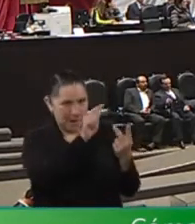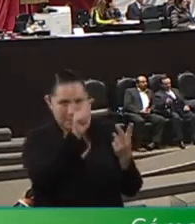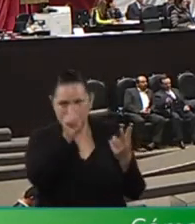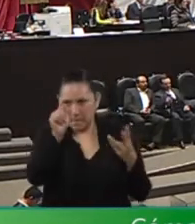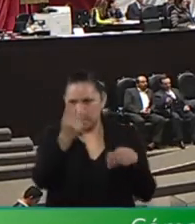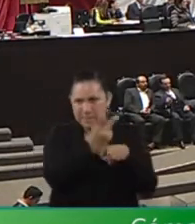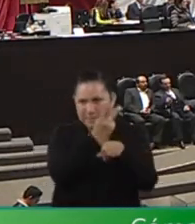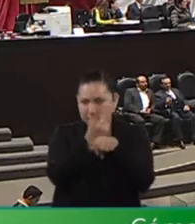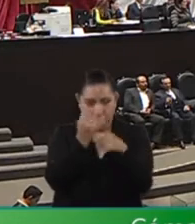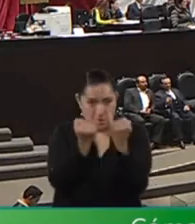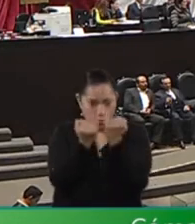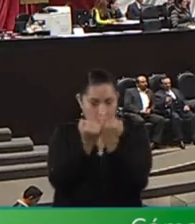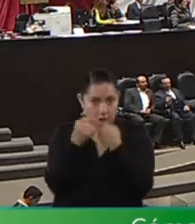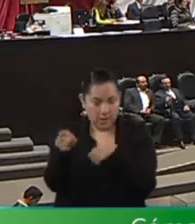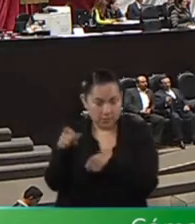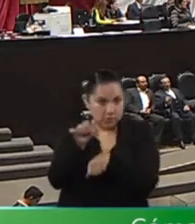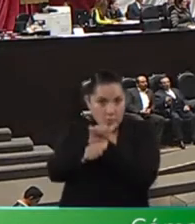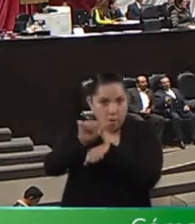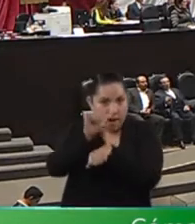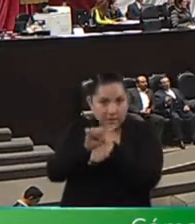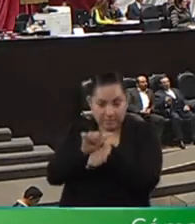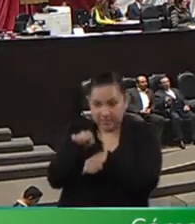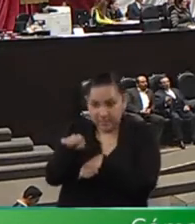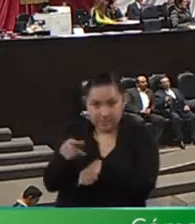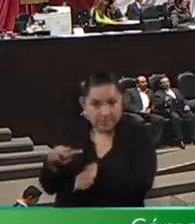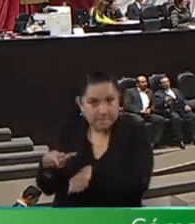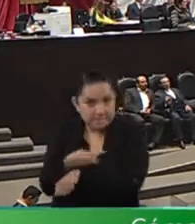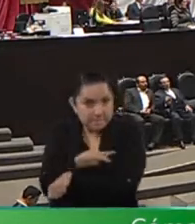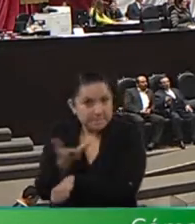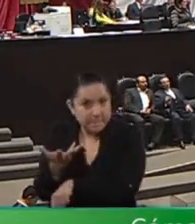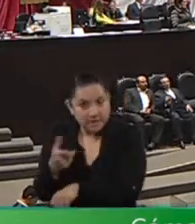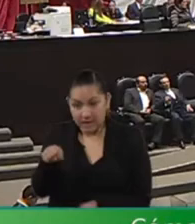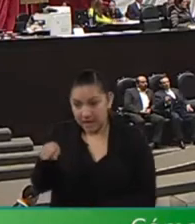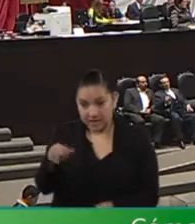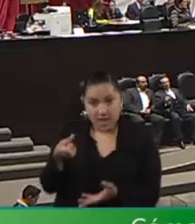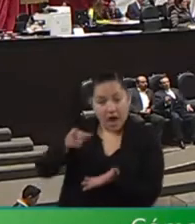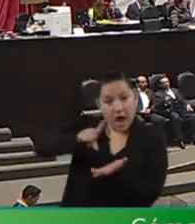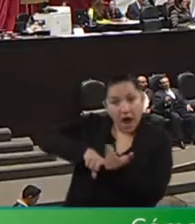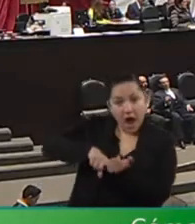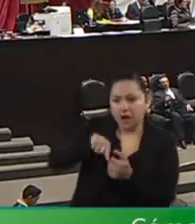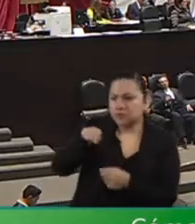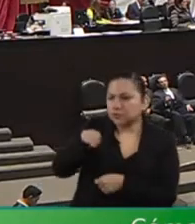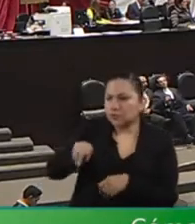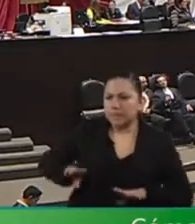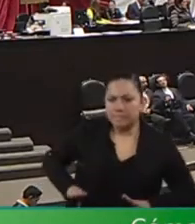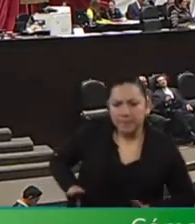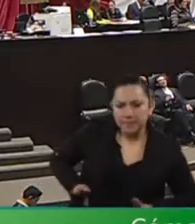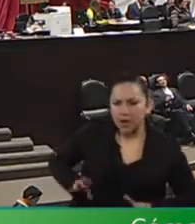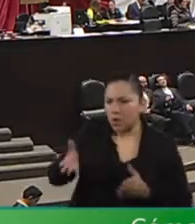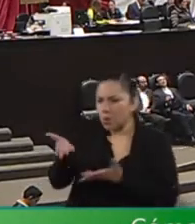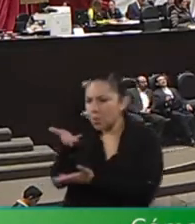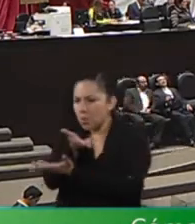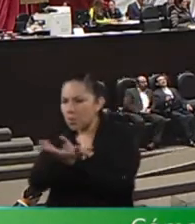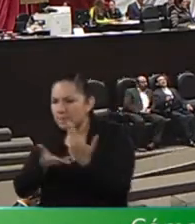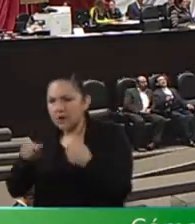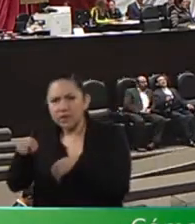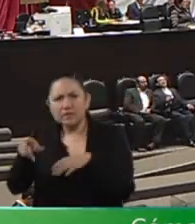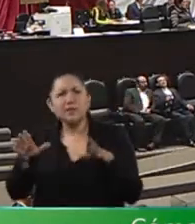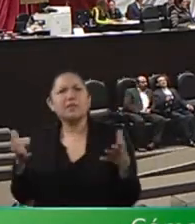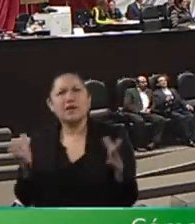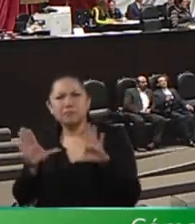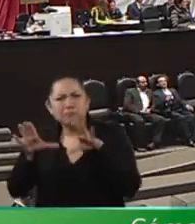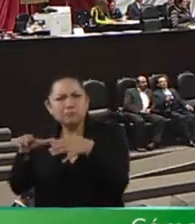hablado también de prosperidad compartida y se presumen como ejemplos los programas Sembrando